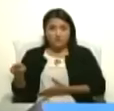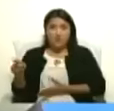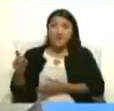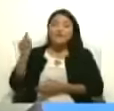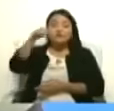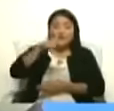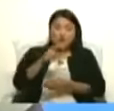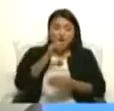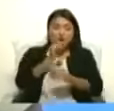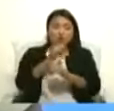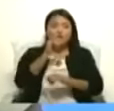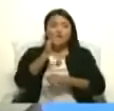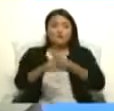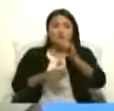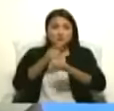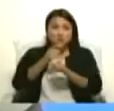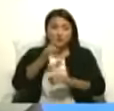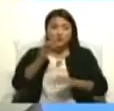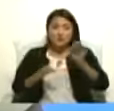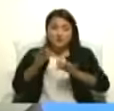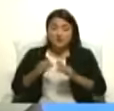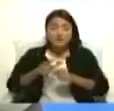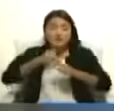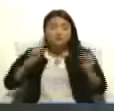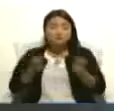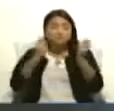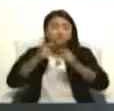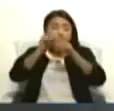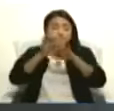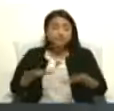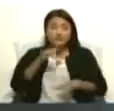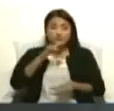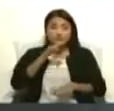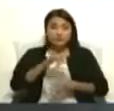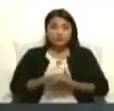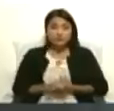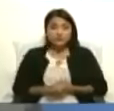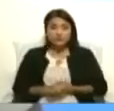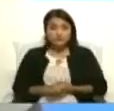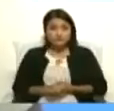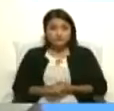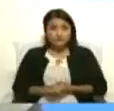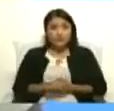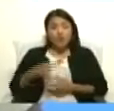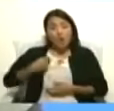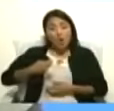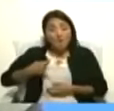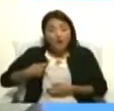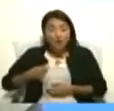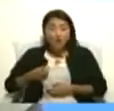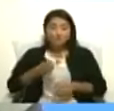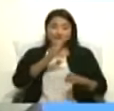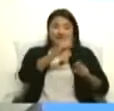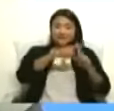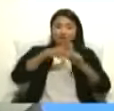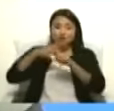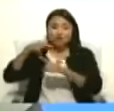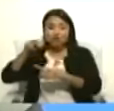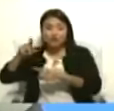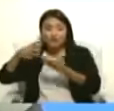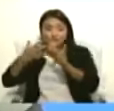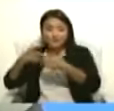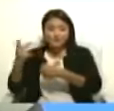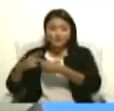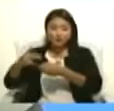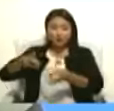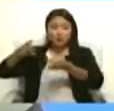Internacional de Justicia eso está publicado eso es público y notorio que lo quieran ocultar es otra cosa pero lo pagó le móvil y que a qué fueron esos